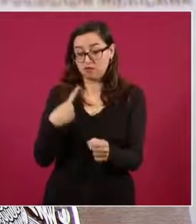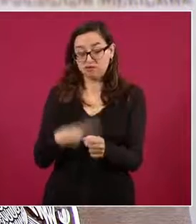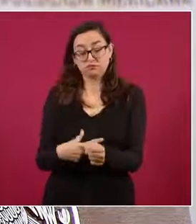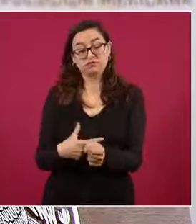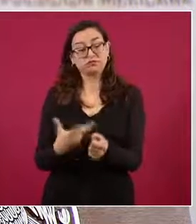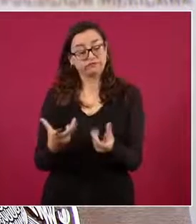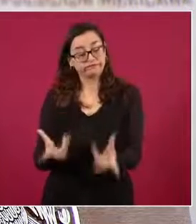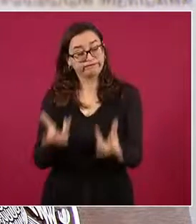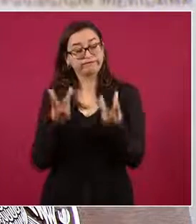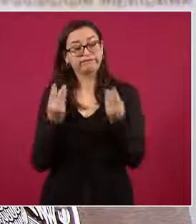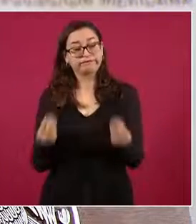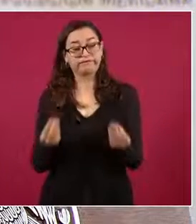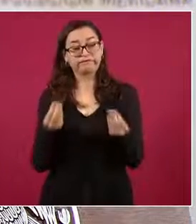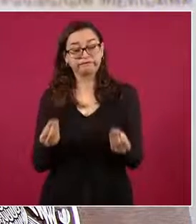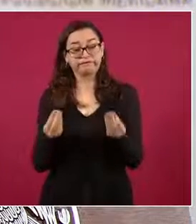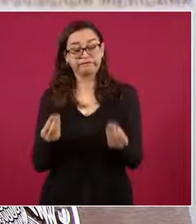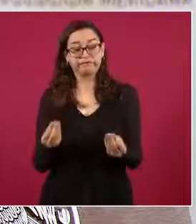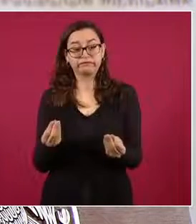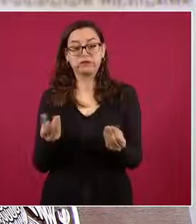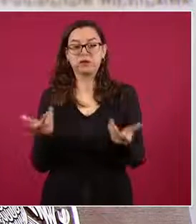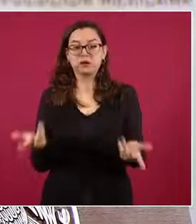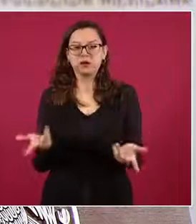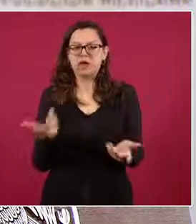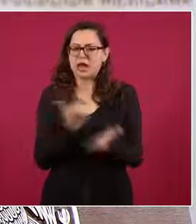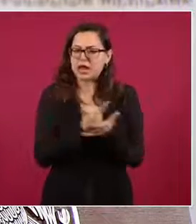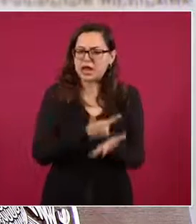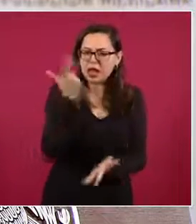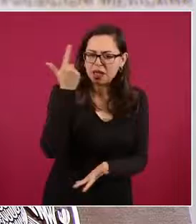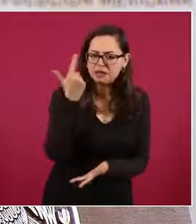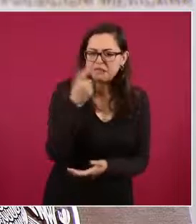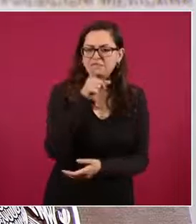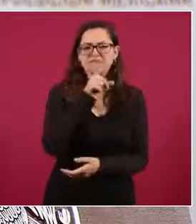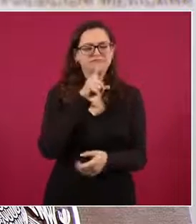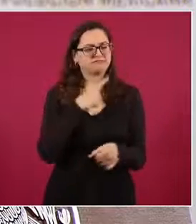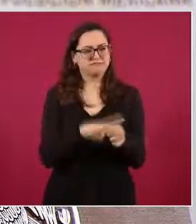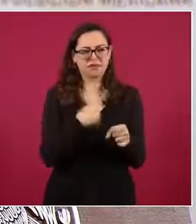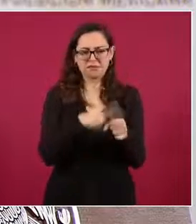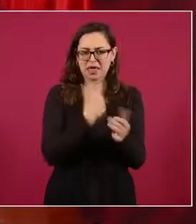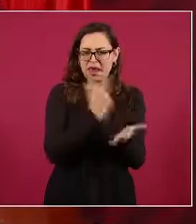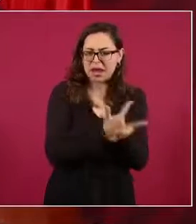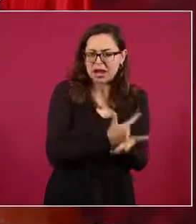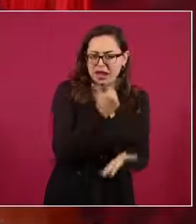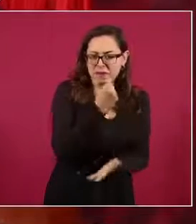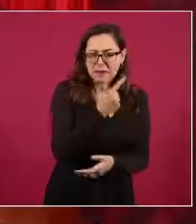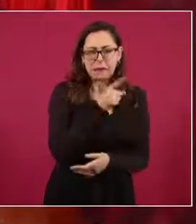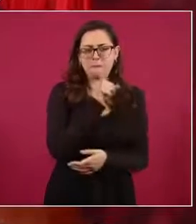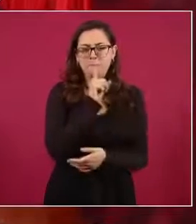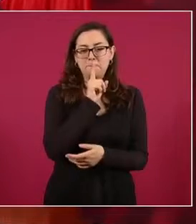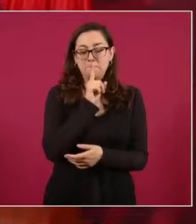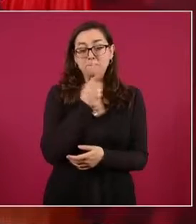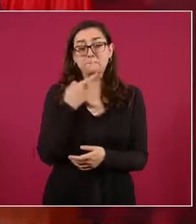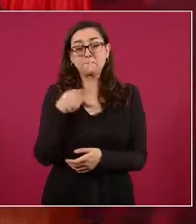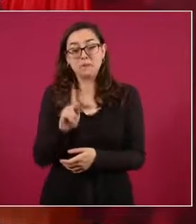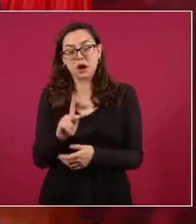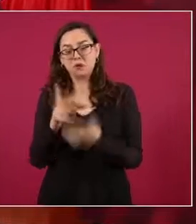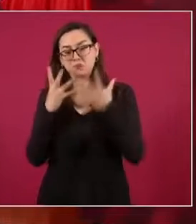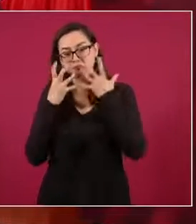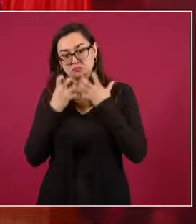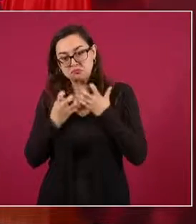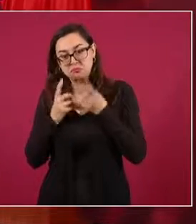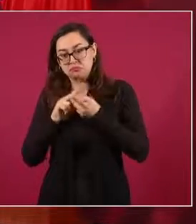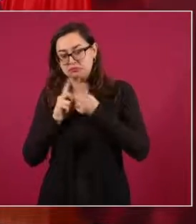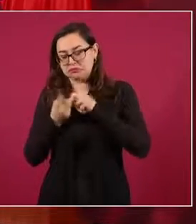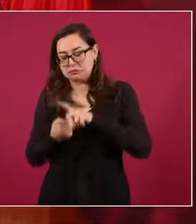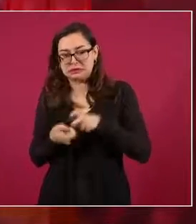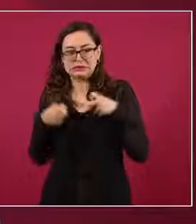No estamos hablando de enfermedad mental grave. Lo que estamos hablando es de padecimientos depresivos, trastornos de ansiedad,